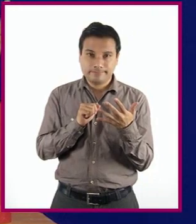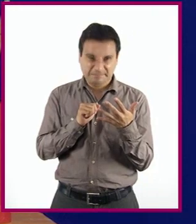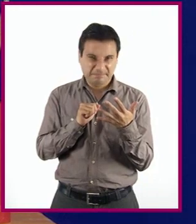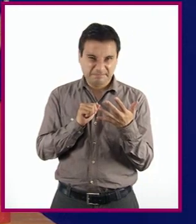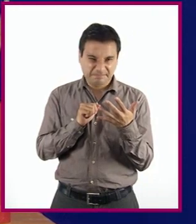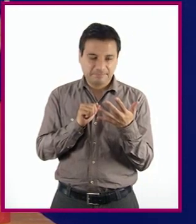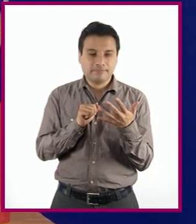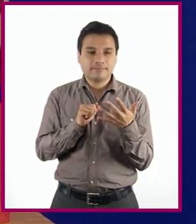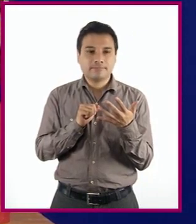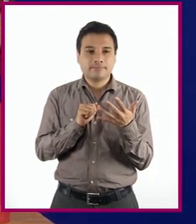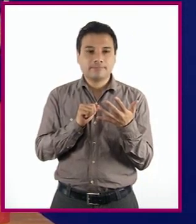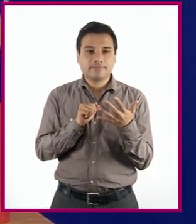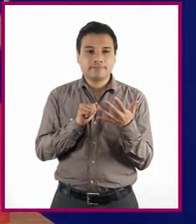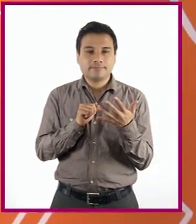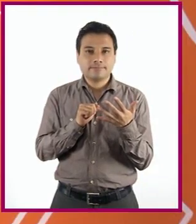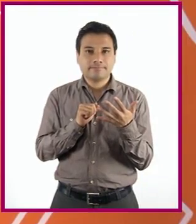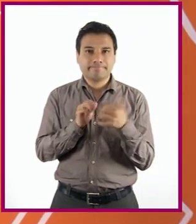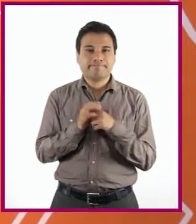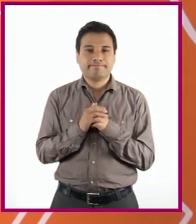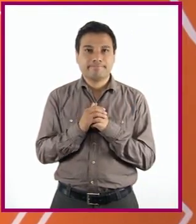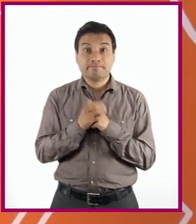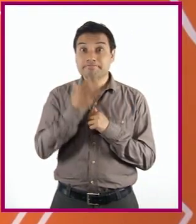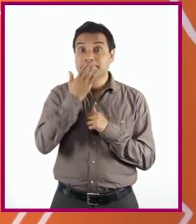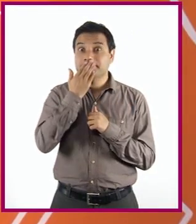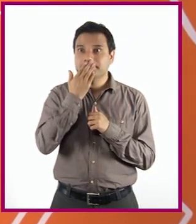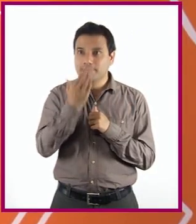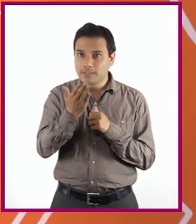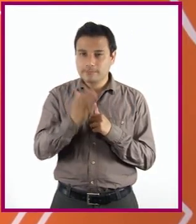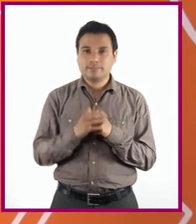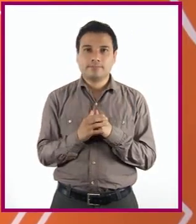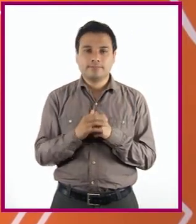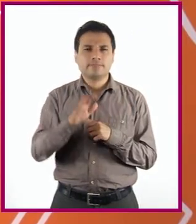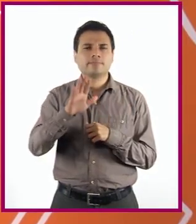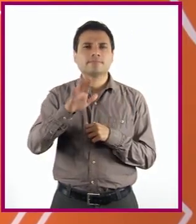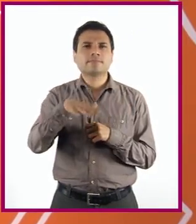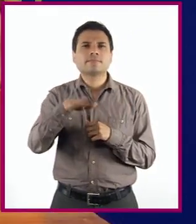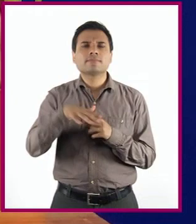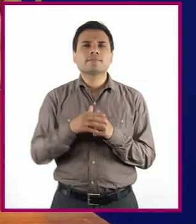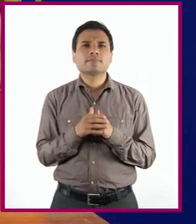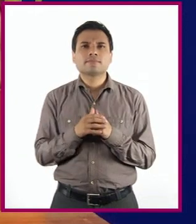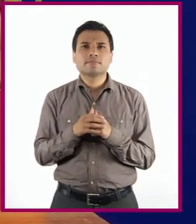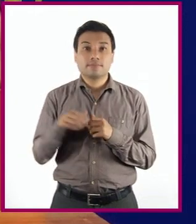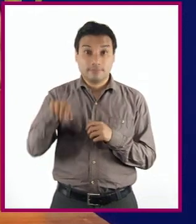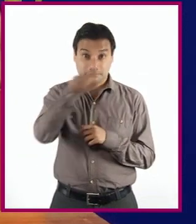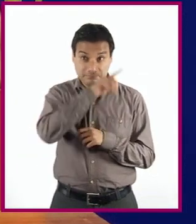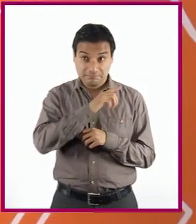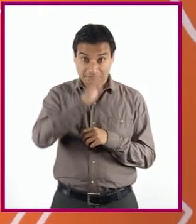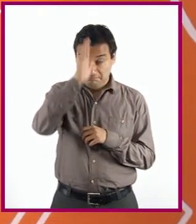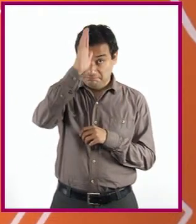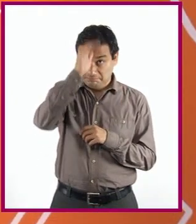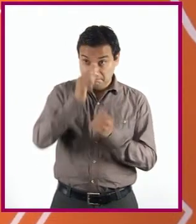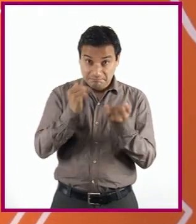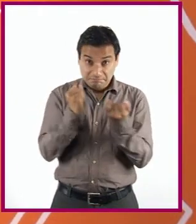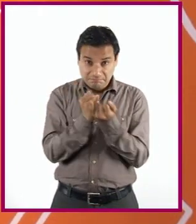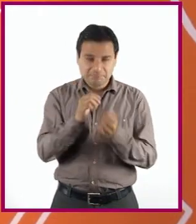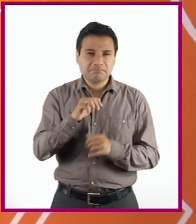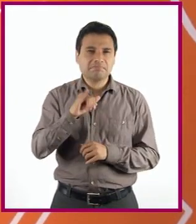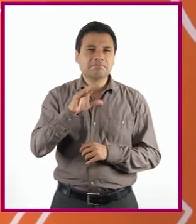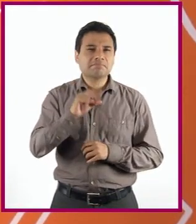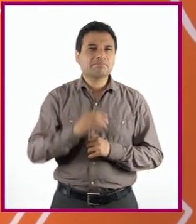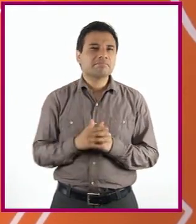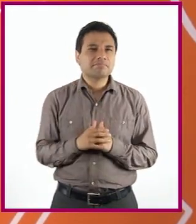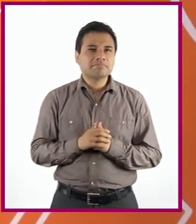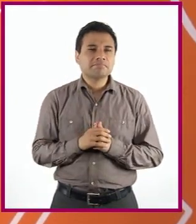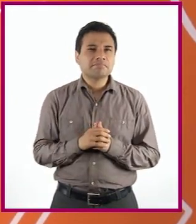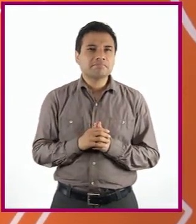mismo tiempo, entonces. Muy bien, alumnas y alumnos en casa, ¿coinciden con los resultados que obtuvimos